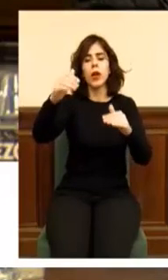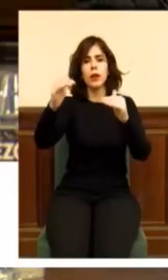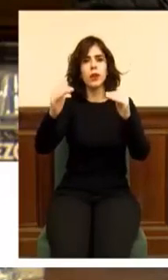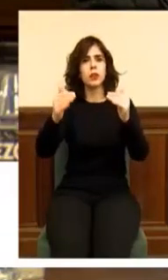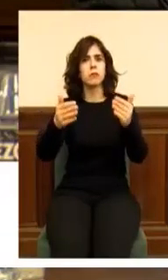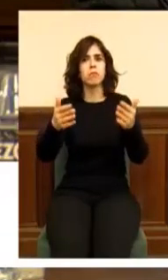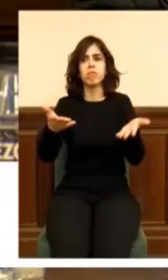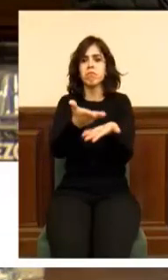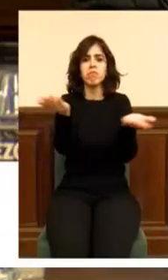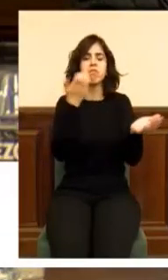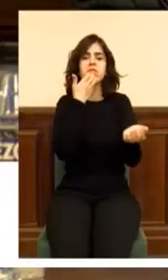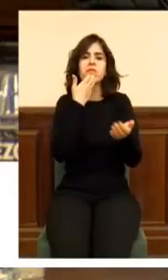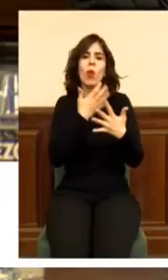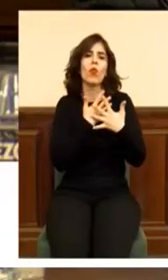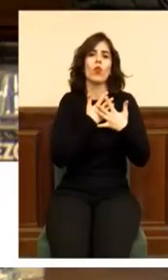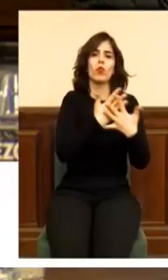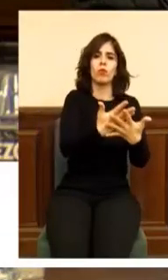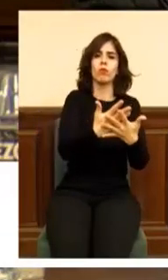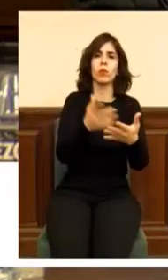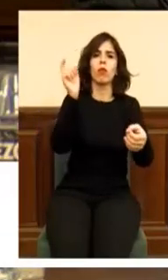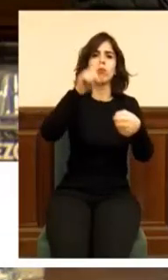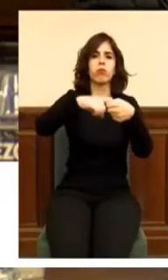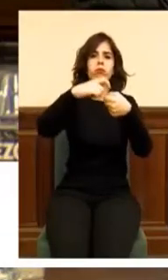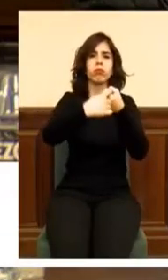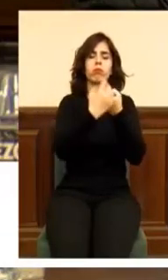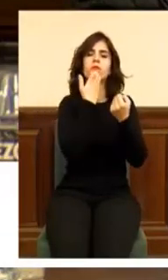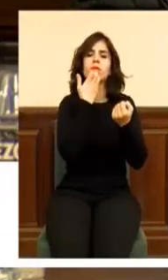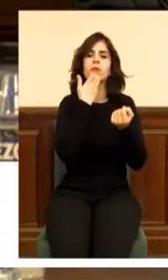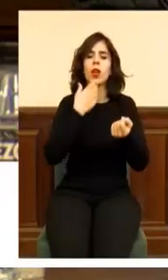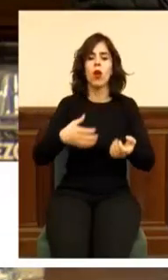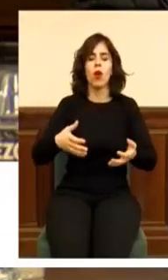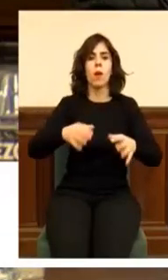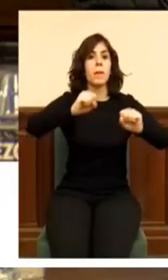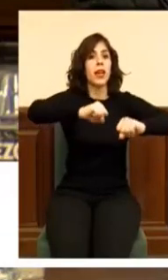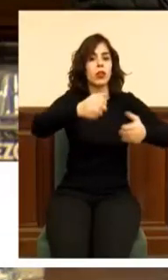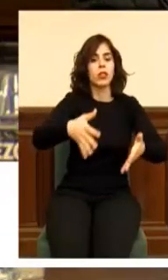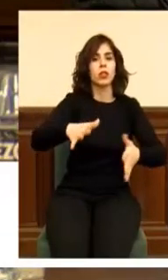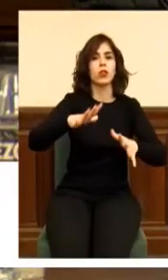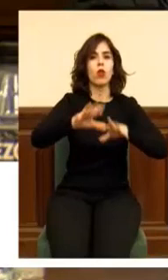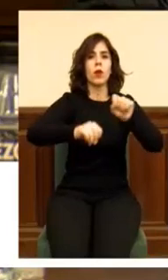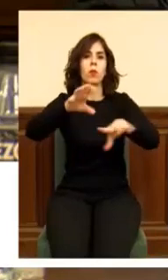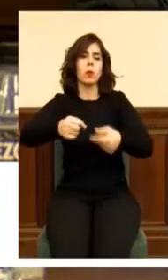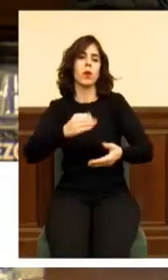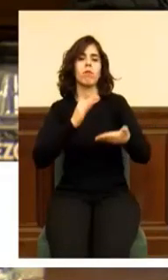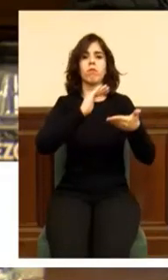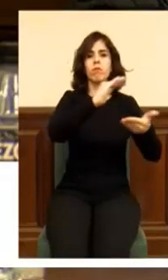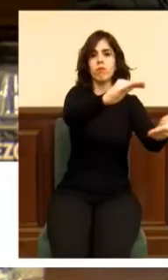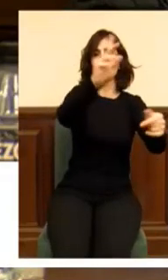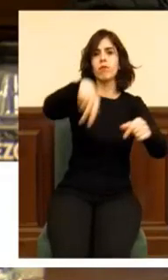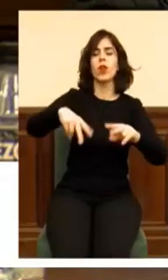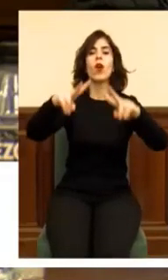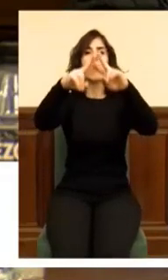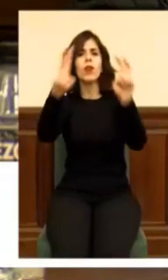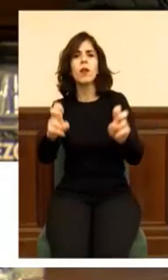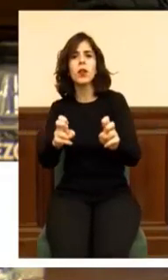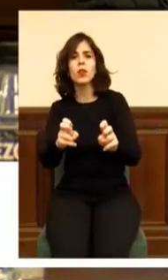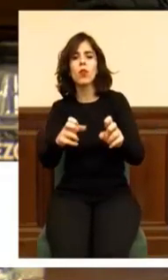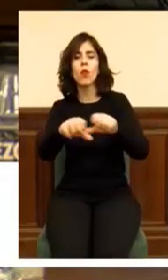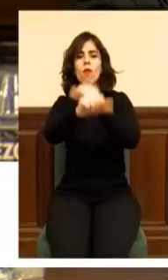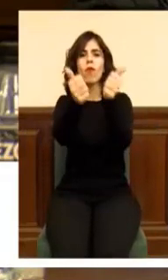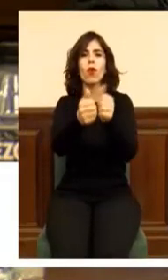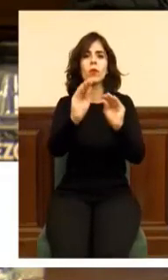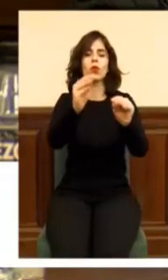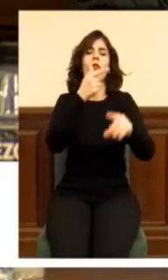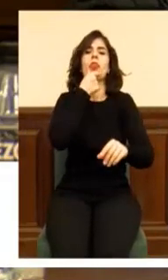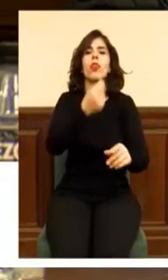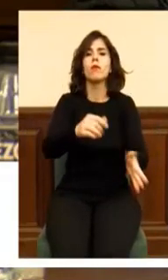hacer voluntariado para llevar la compra a personas mayores, para facilitar el confinamiento a quien más difícil lo tenía o